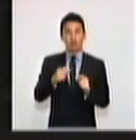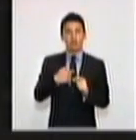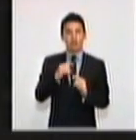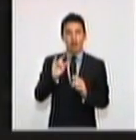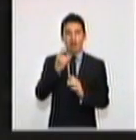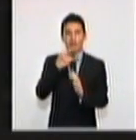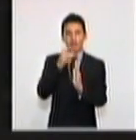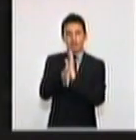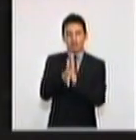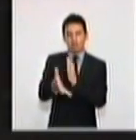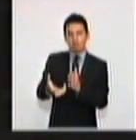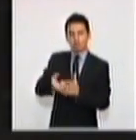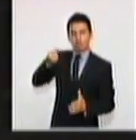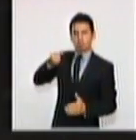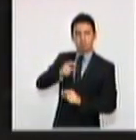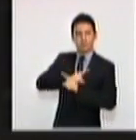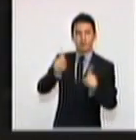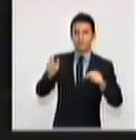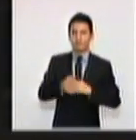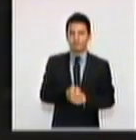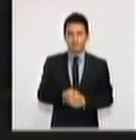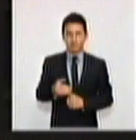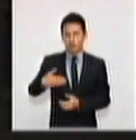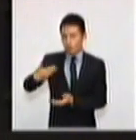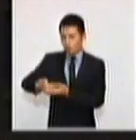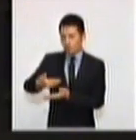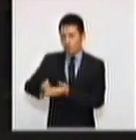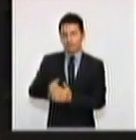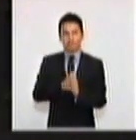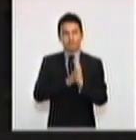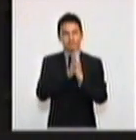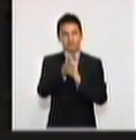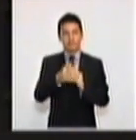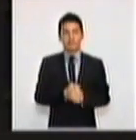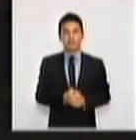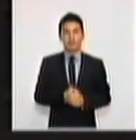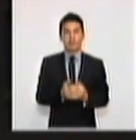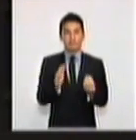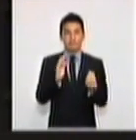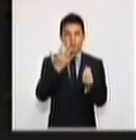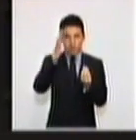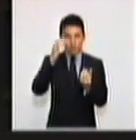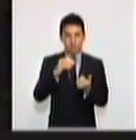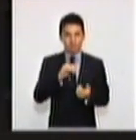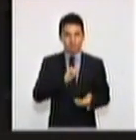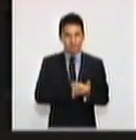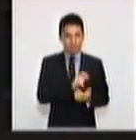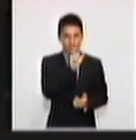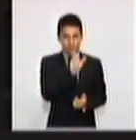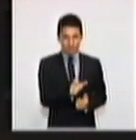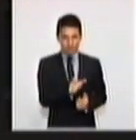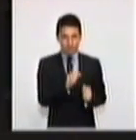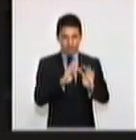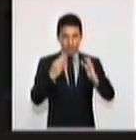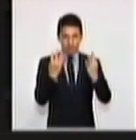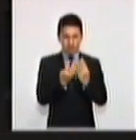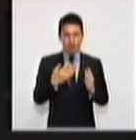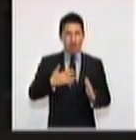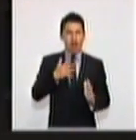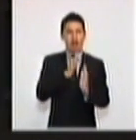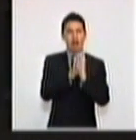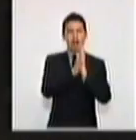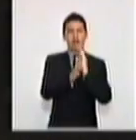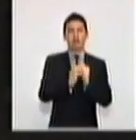de las palabras. Y además dejo como constancia un hecho. El Polo, y particularmente este senador, no habla en este recinto por